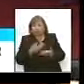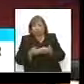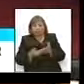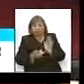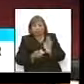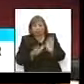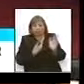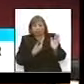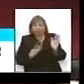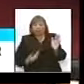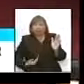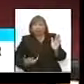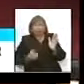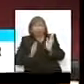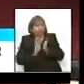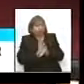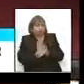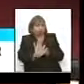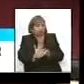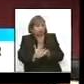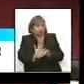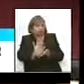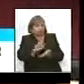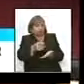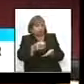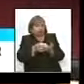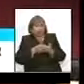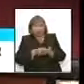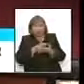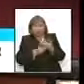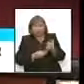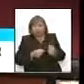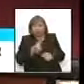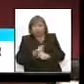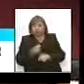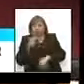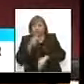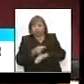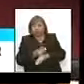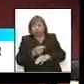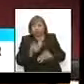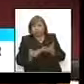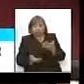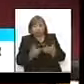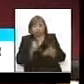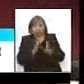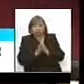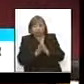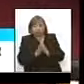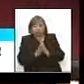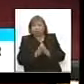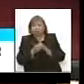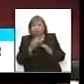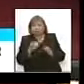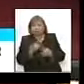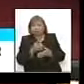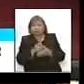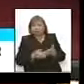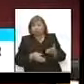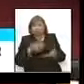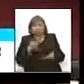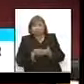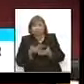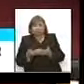y creemos que debemos rechazar su exigencia de confianza. Inclusive, sobre este punto, aparentemente no está pidiendo confianza, pero realmente es parte de la confianza